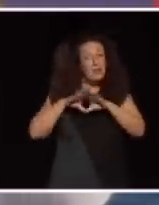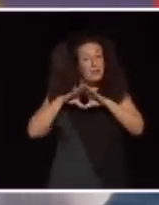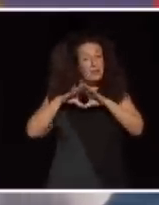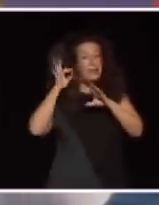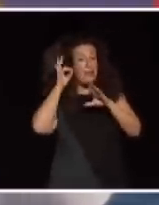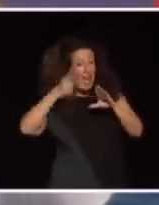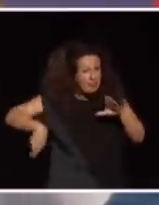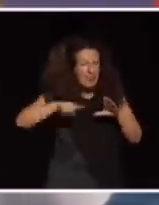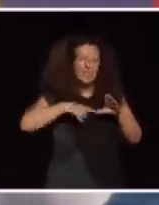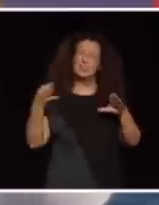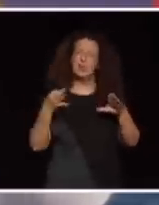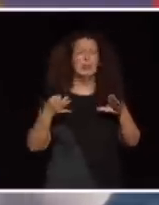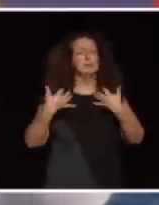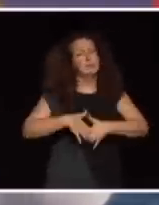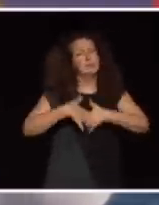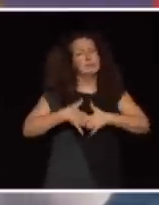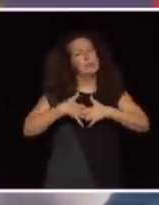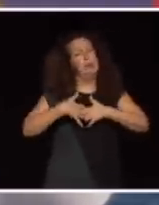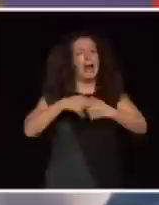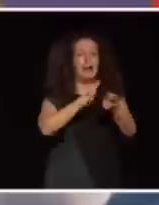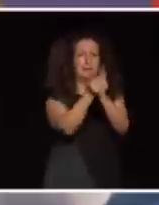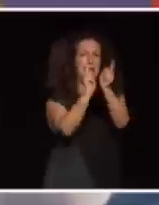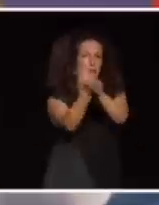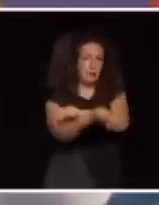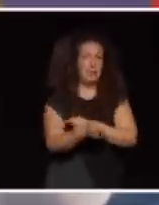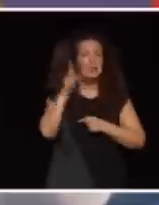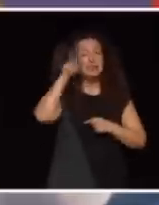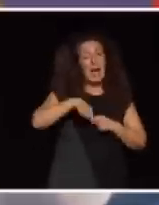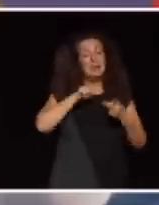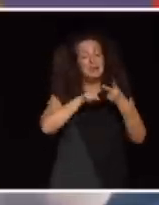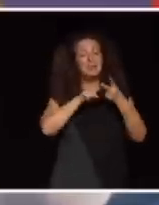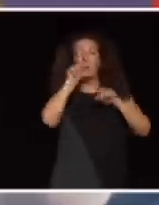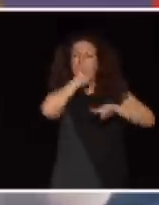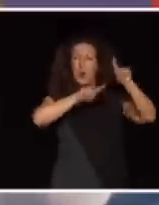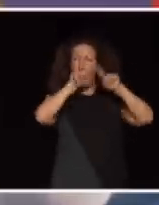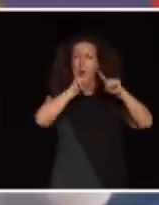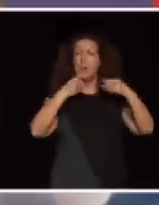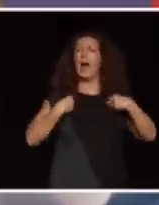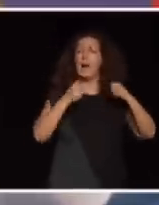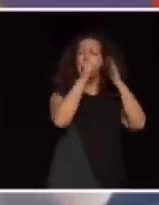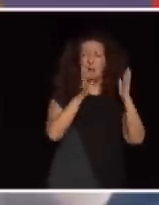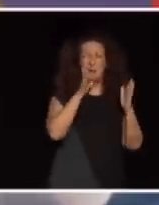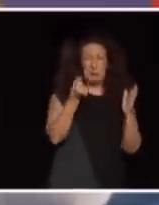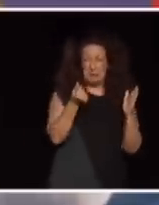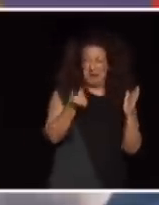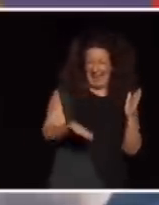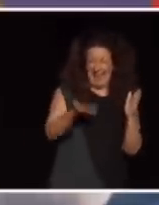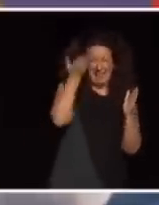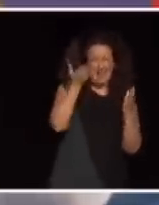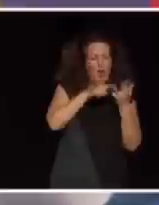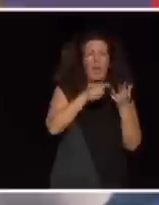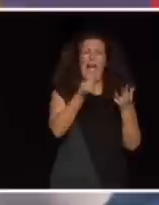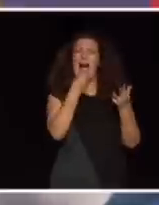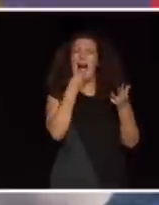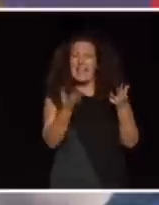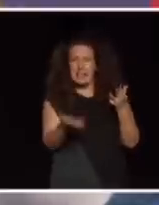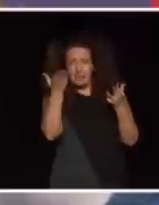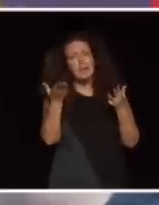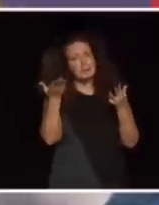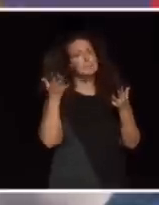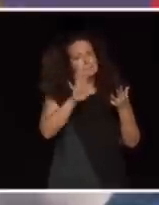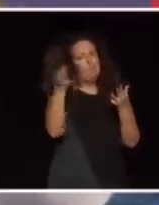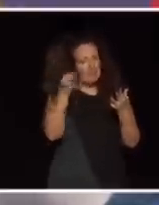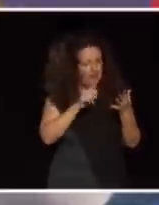el motor de las transformaciones, abordar el problema de la vivienda, los altísimos precios de los alimentos, compañeros y compañeras,